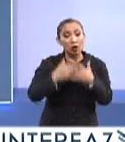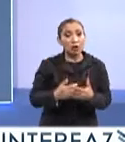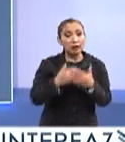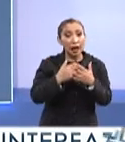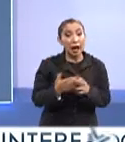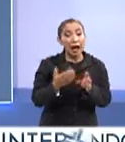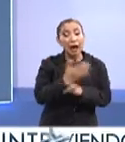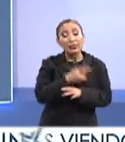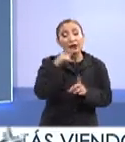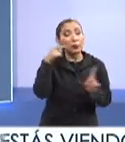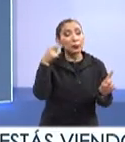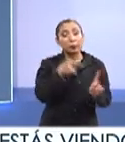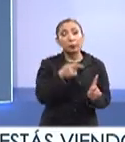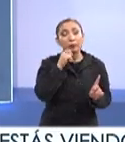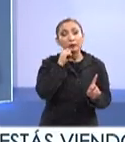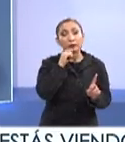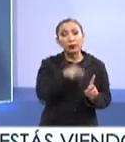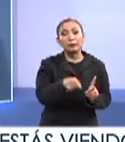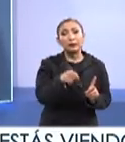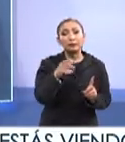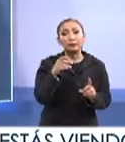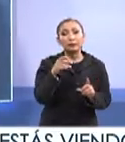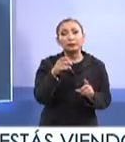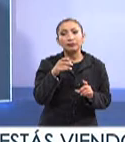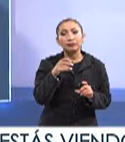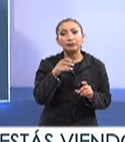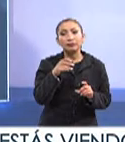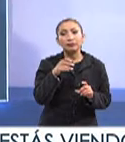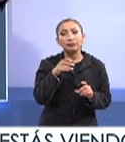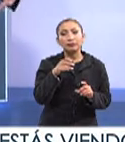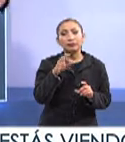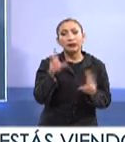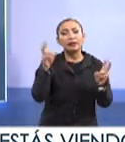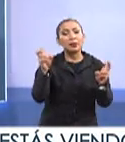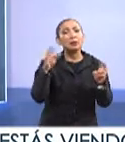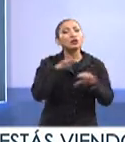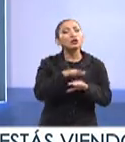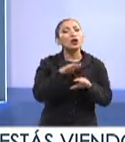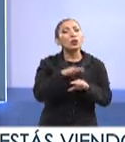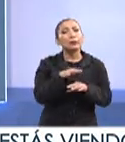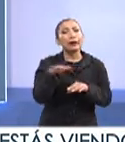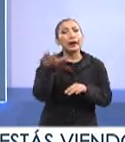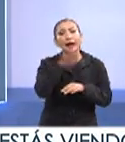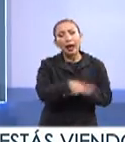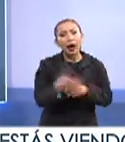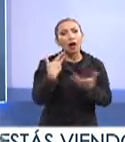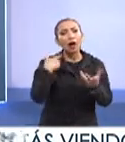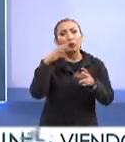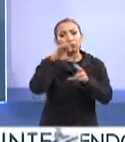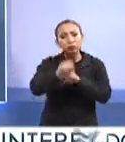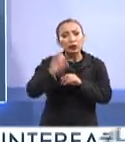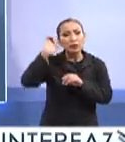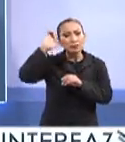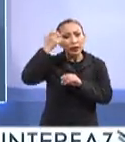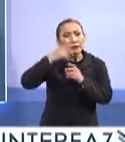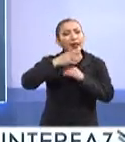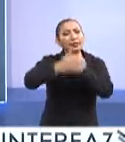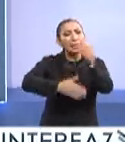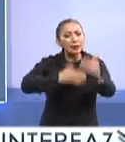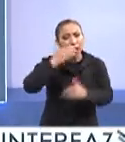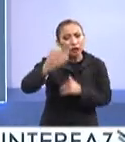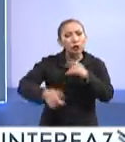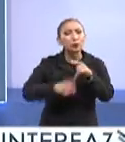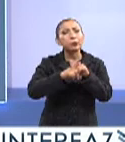en ese momento se enfocaron también sobre todo en temas relacionados con la conquista espacial, con el desarrollo